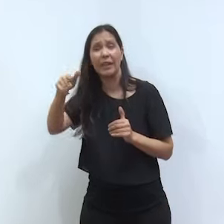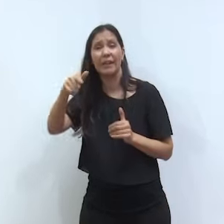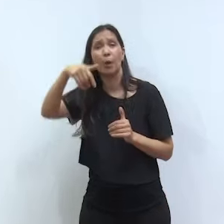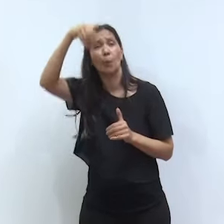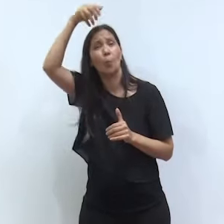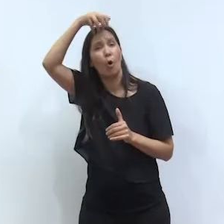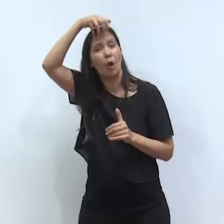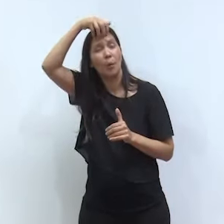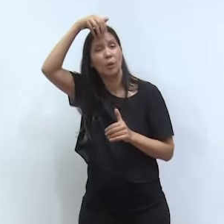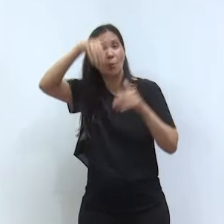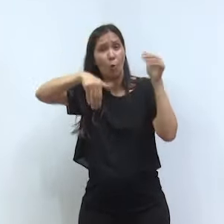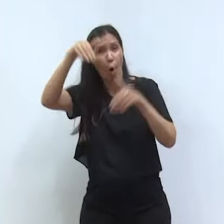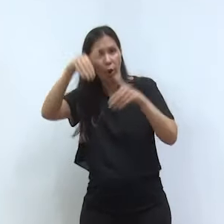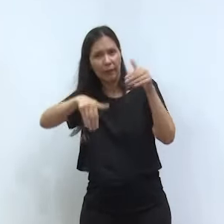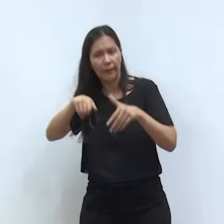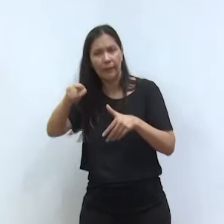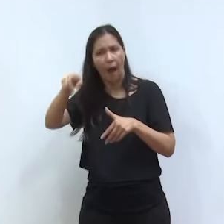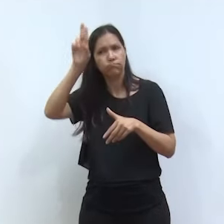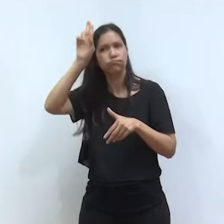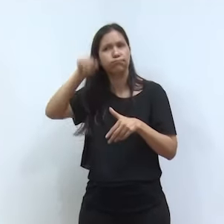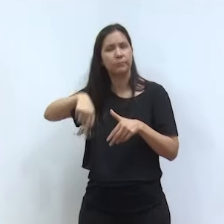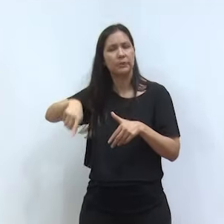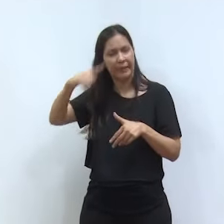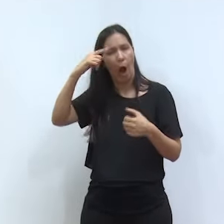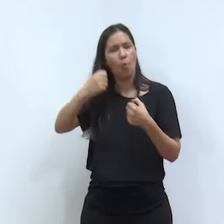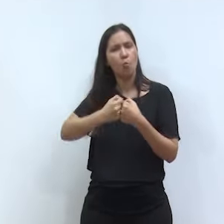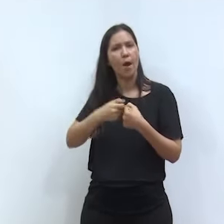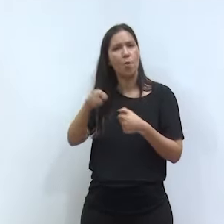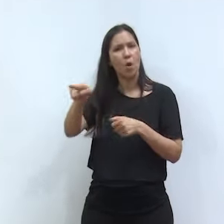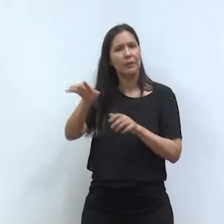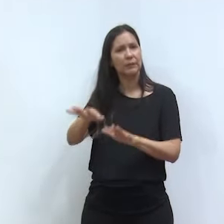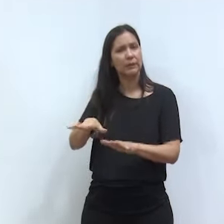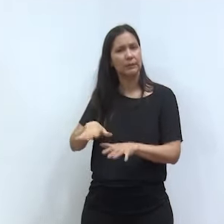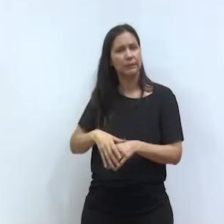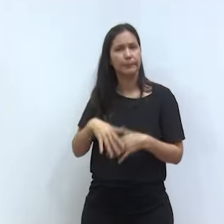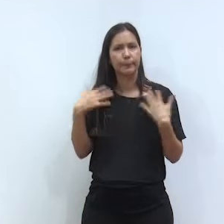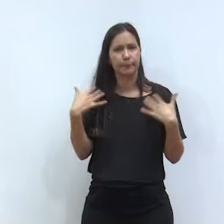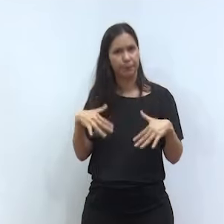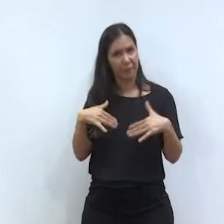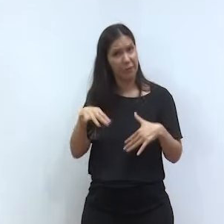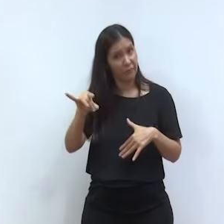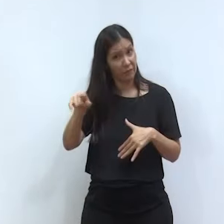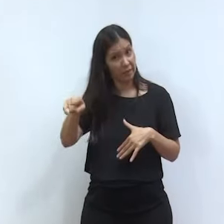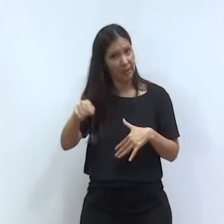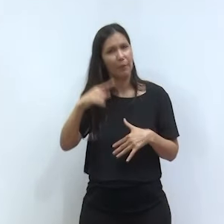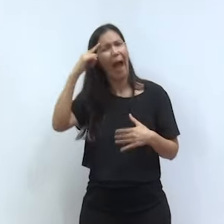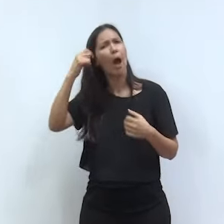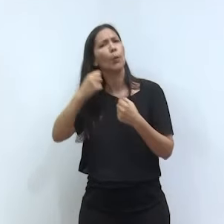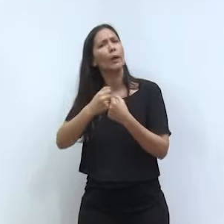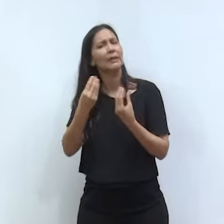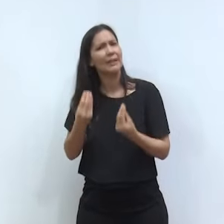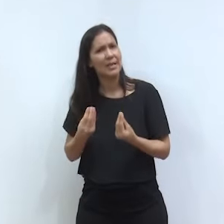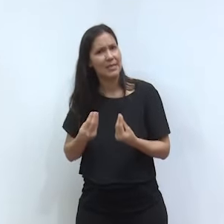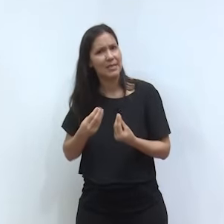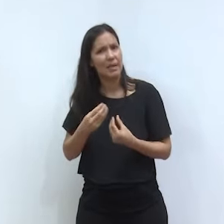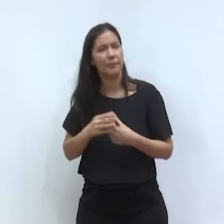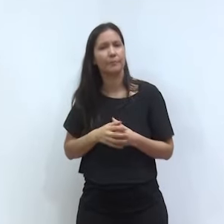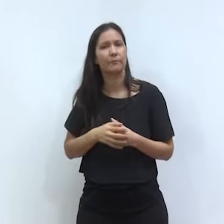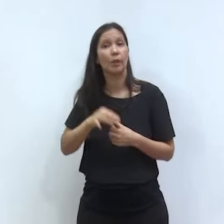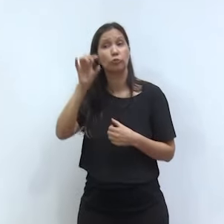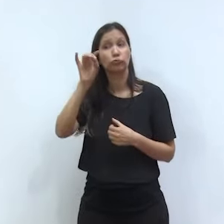acuerdo con la jugada esto era muy difícil pero ese acuerdo no tiene que ver Solo con la jugada de